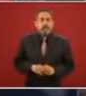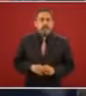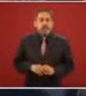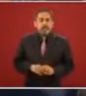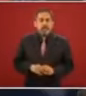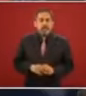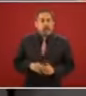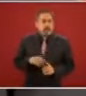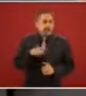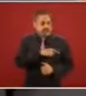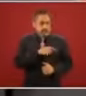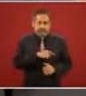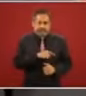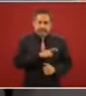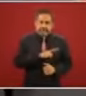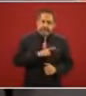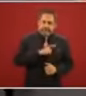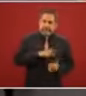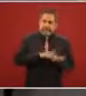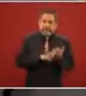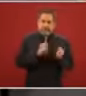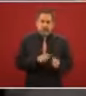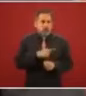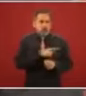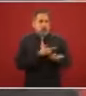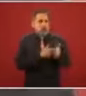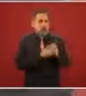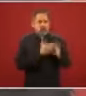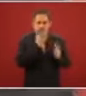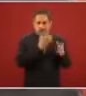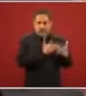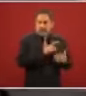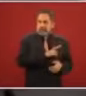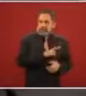nuestros adversarios conservadores, porque